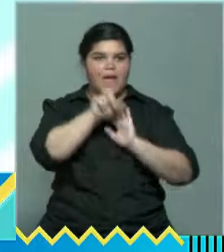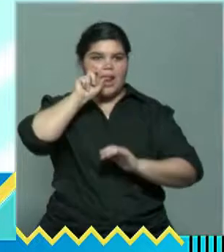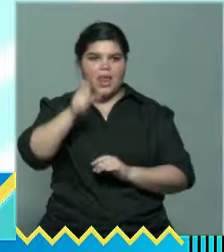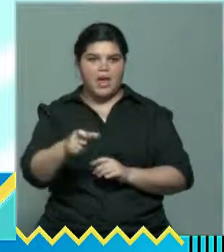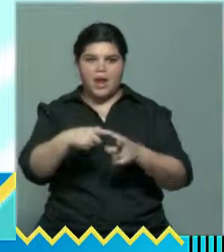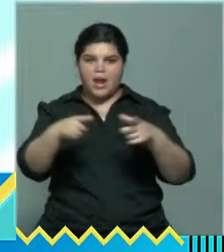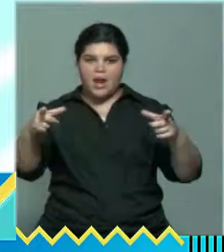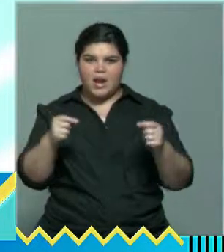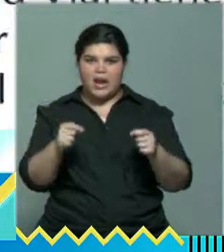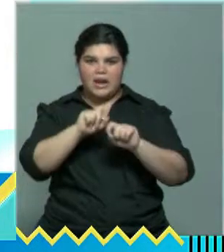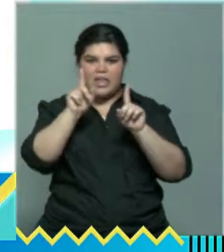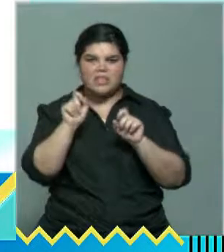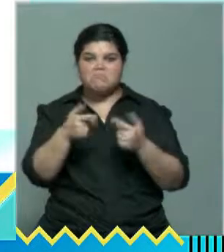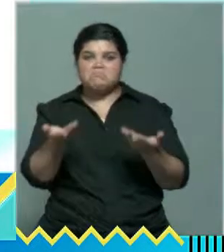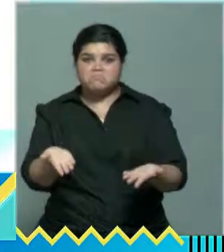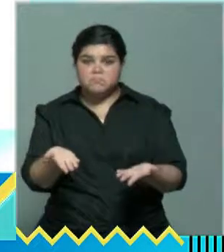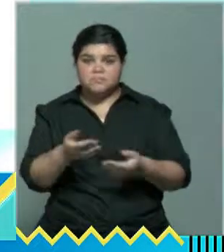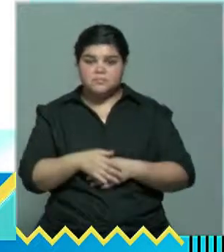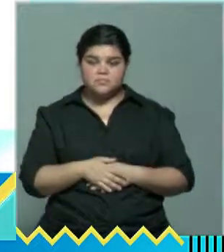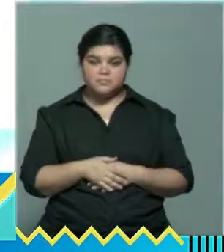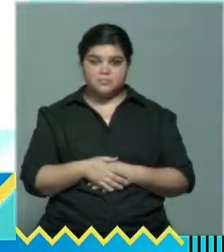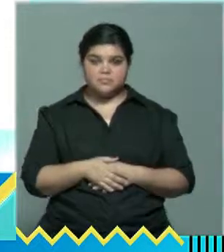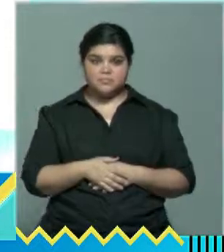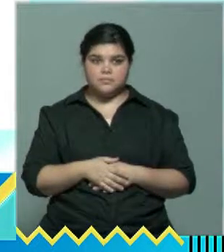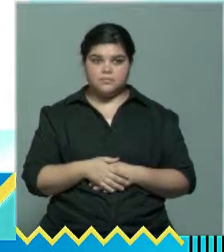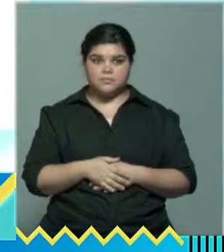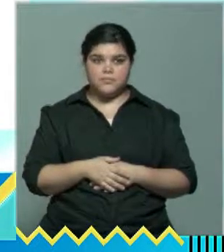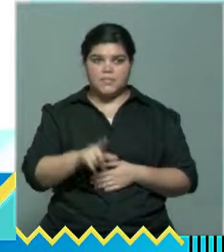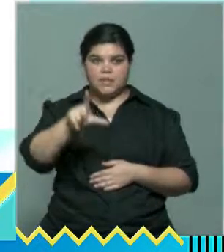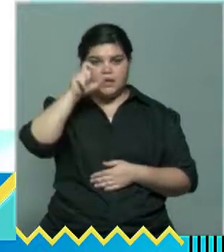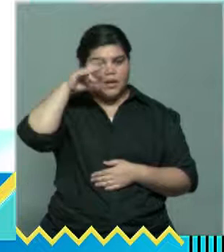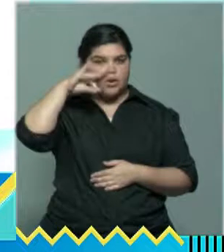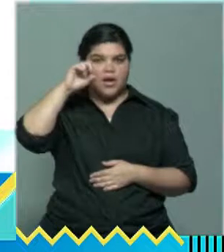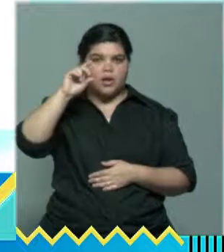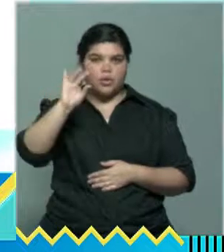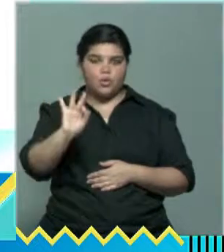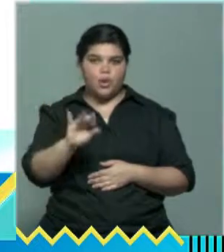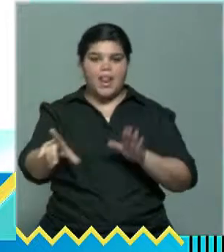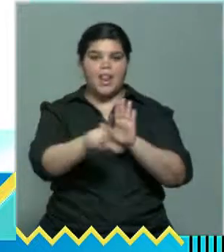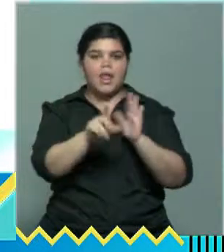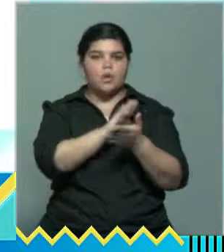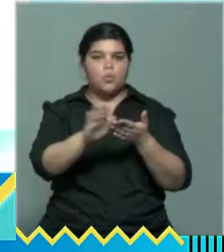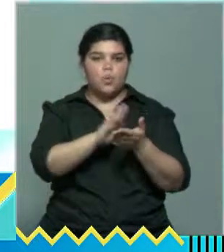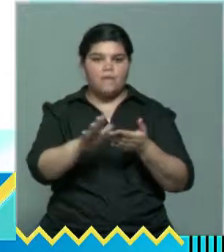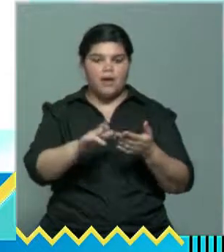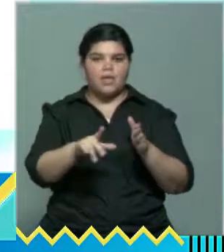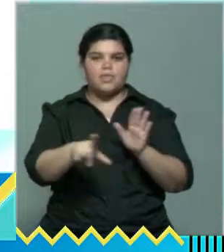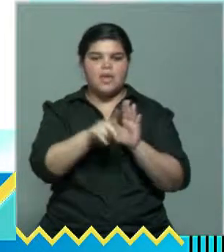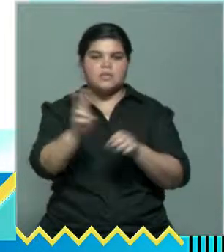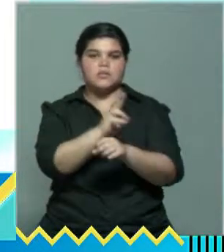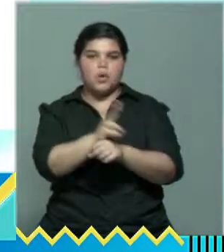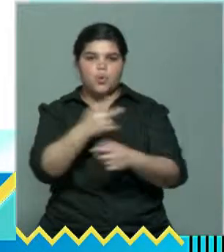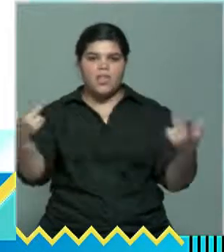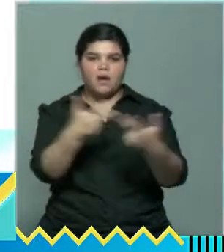retengan el carnet? Pregunta. Leonardo Yapur dice, la nueva ley de seguridad vial tiene como principal